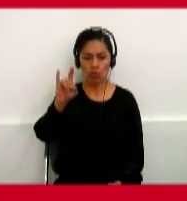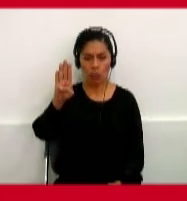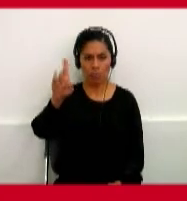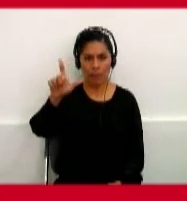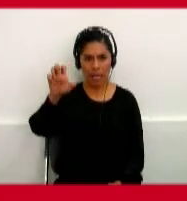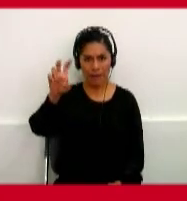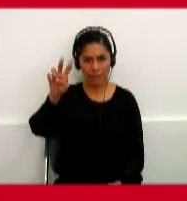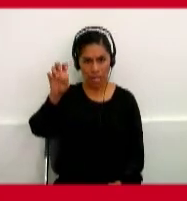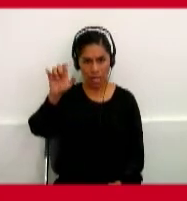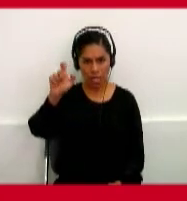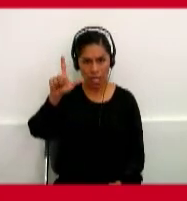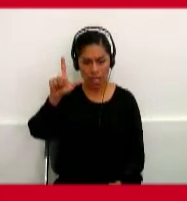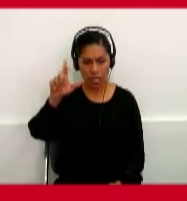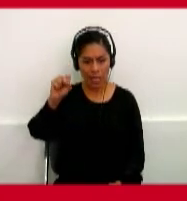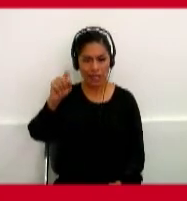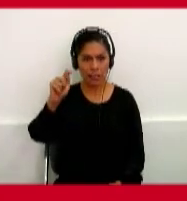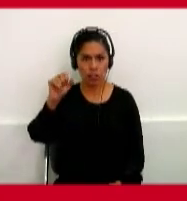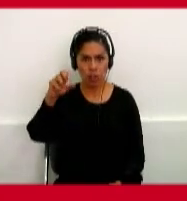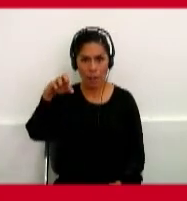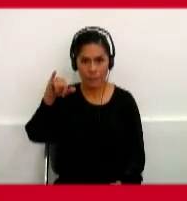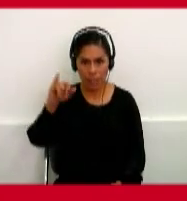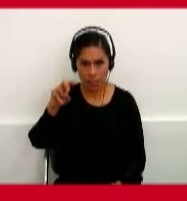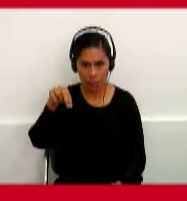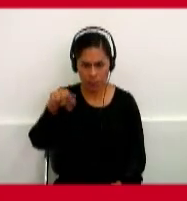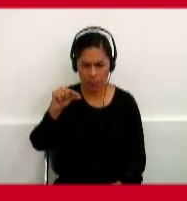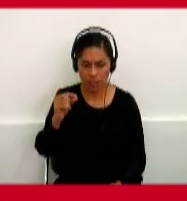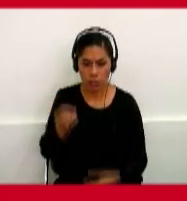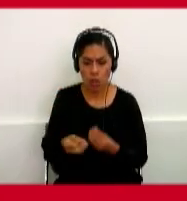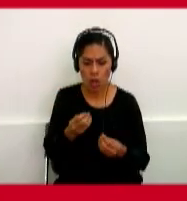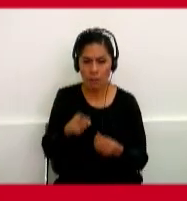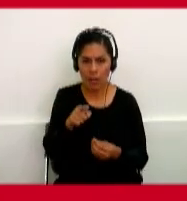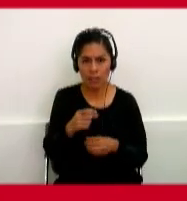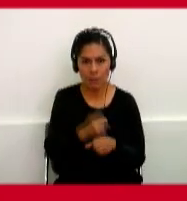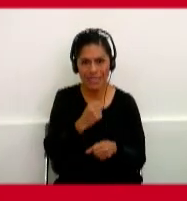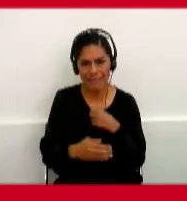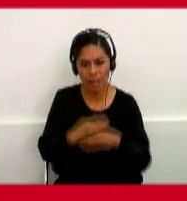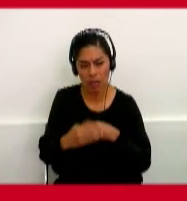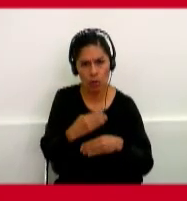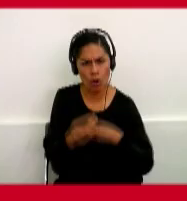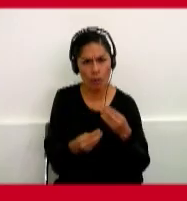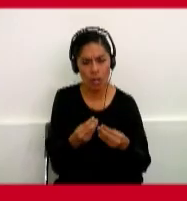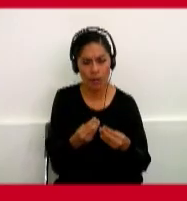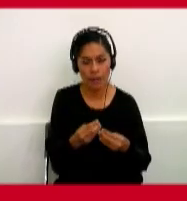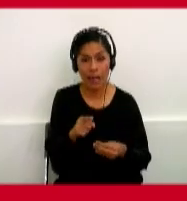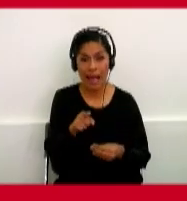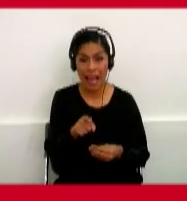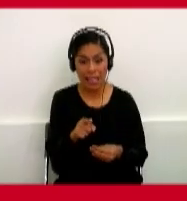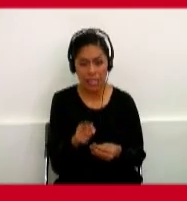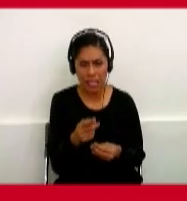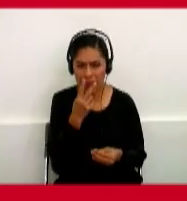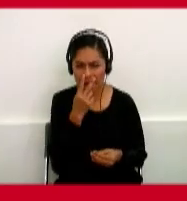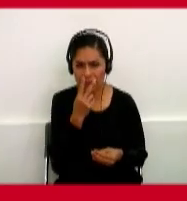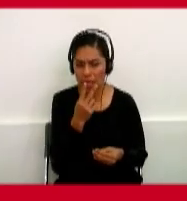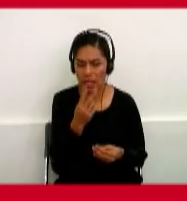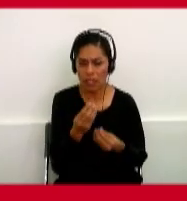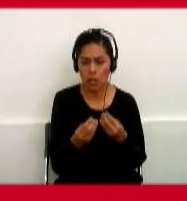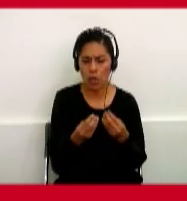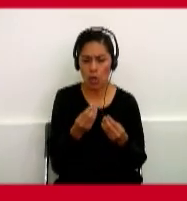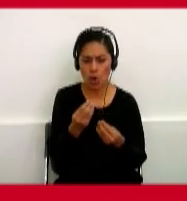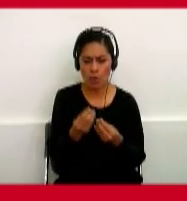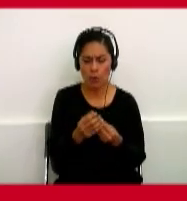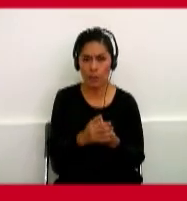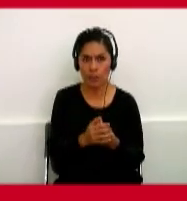su level caving. Entonces, lo interesante acá, en el plan de producción que se generó, es que el hecho de no